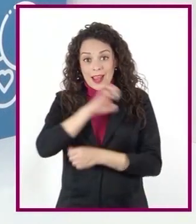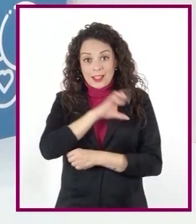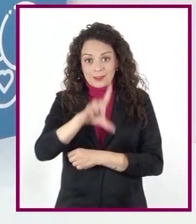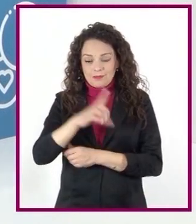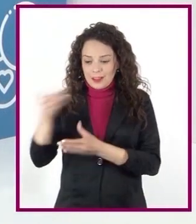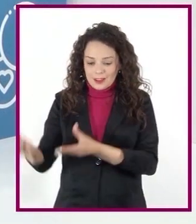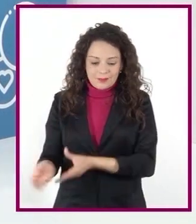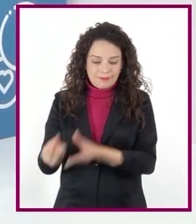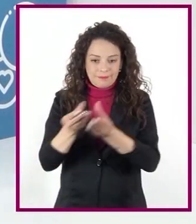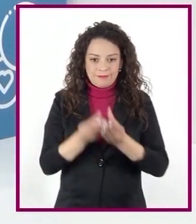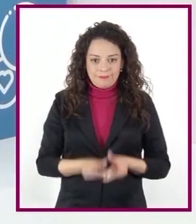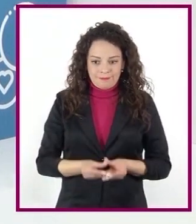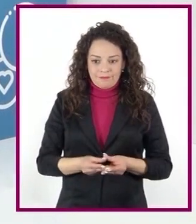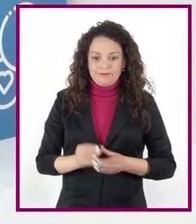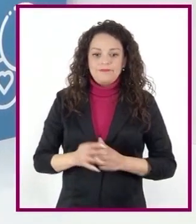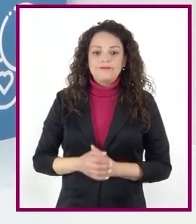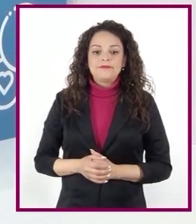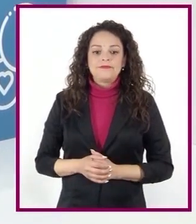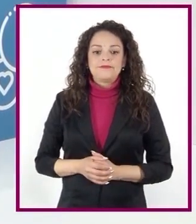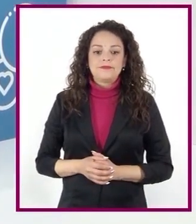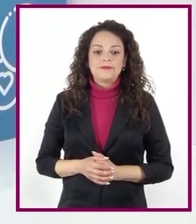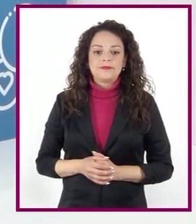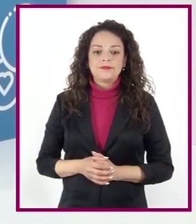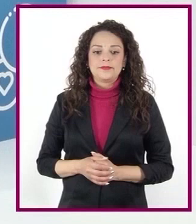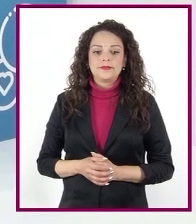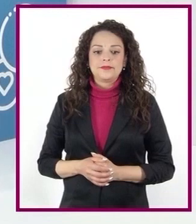Ledger, su punzón y regleta.